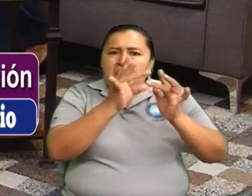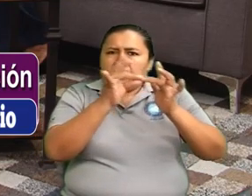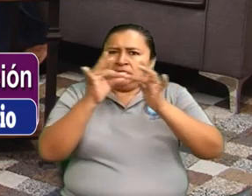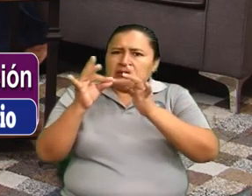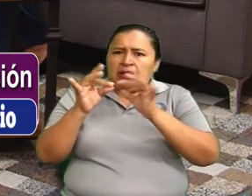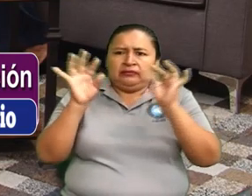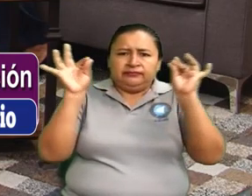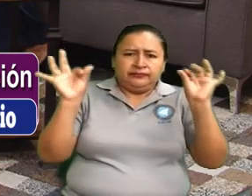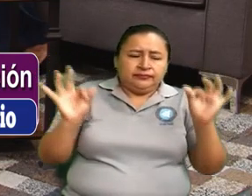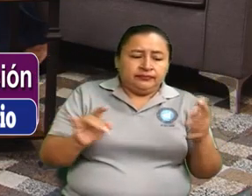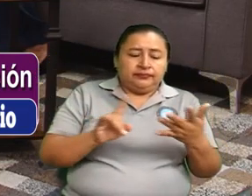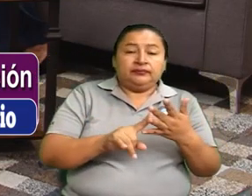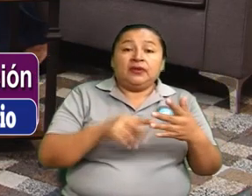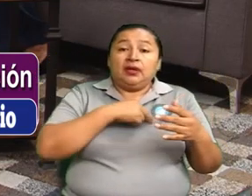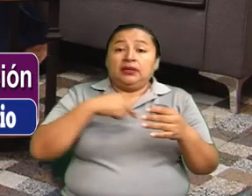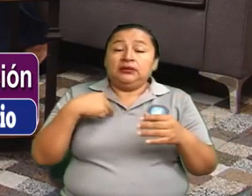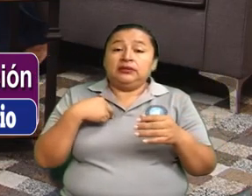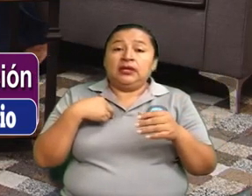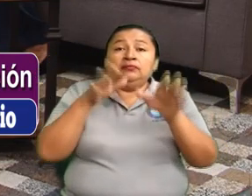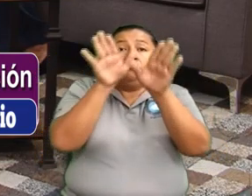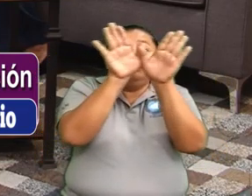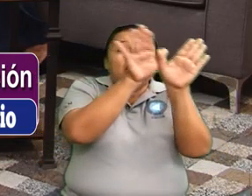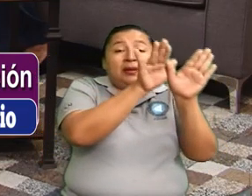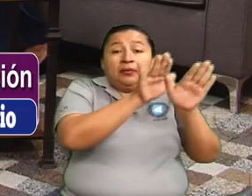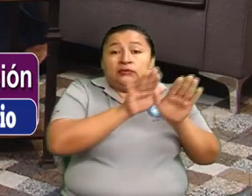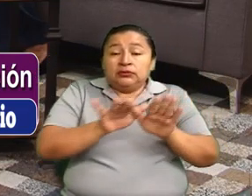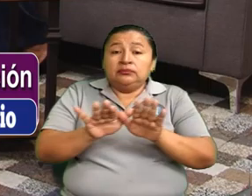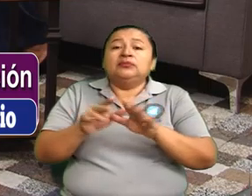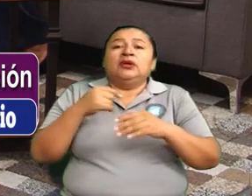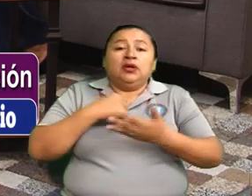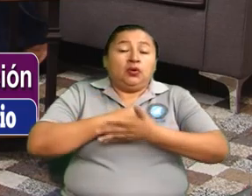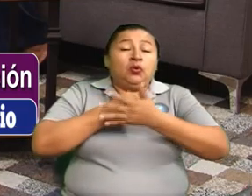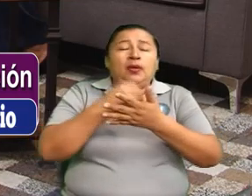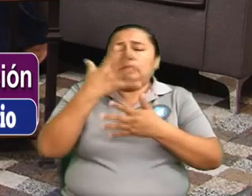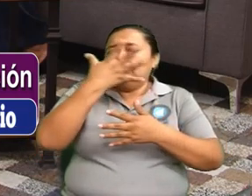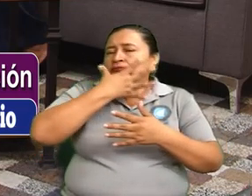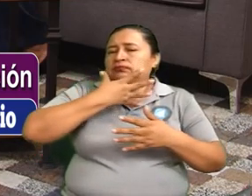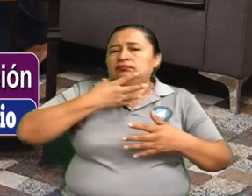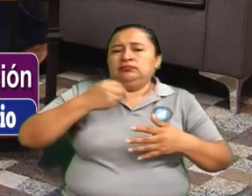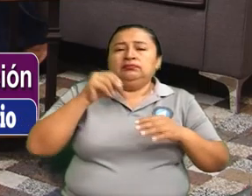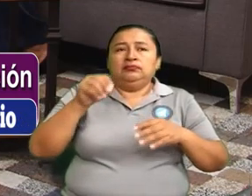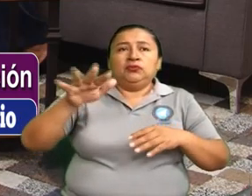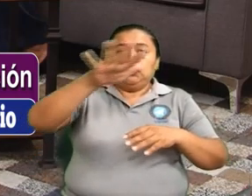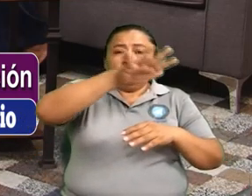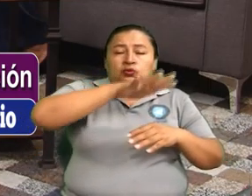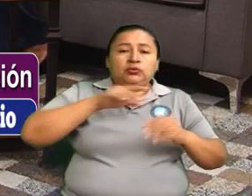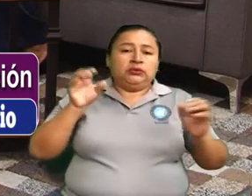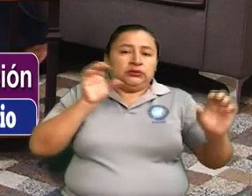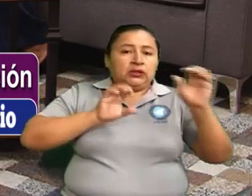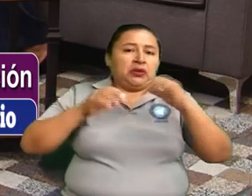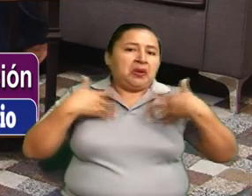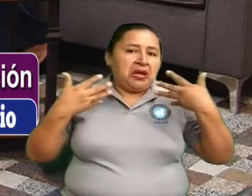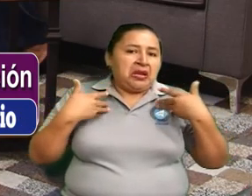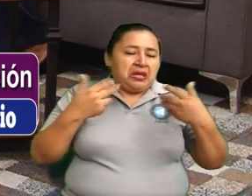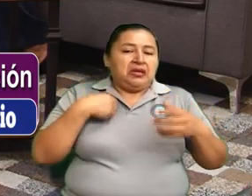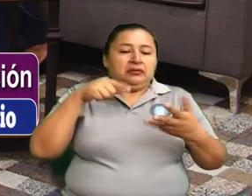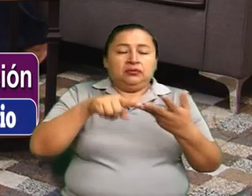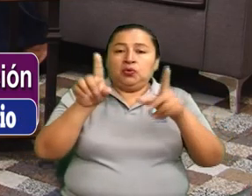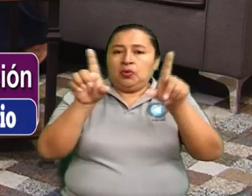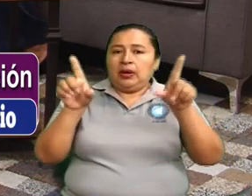A partir de la instalación de mariposarios que ayudan a embellecer espacios, centros recreativos, espacios